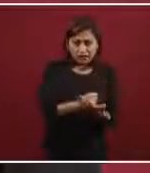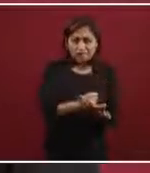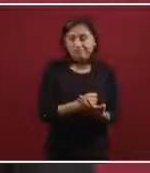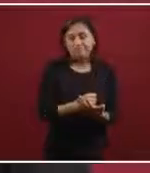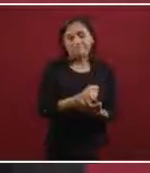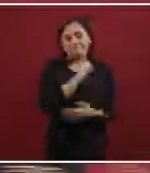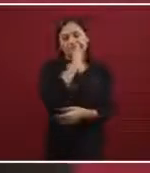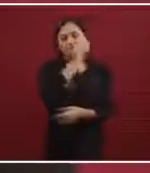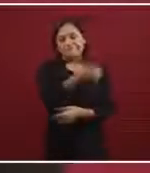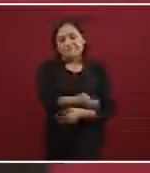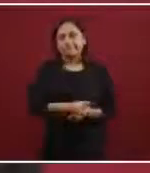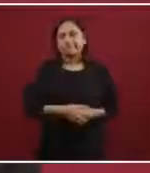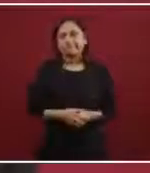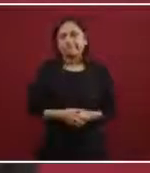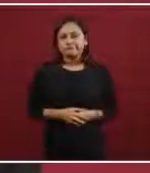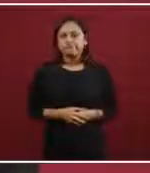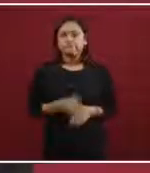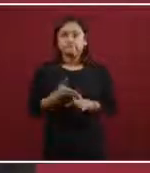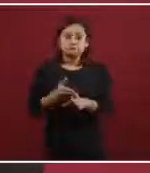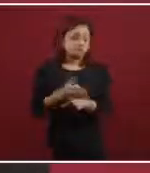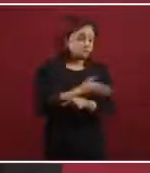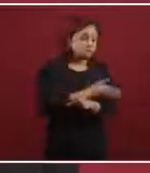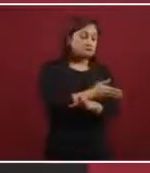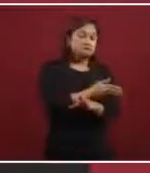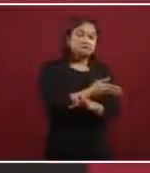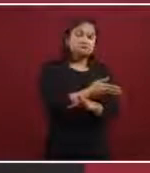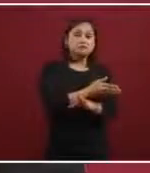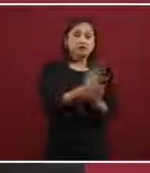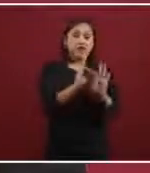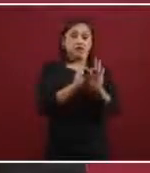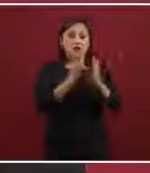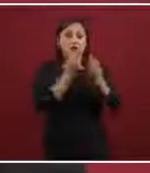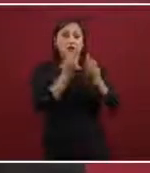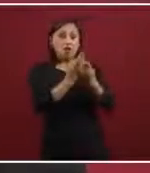como fracasa esta estrategia